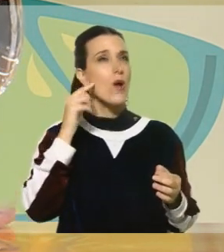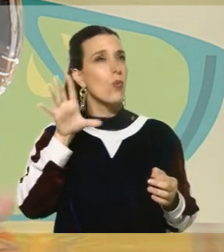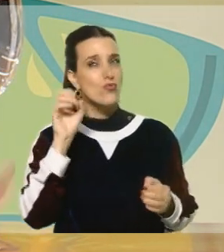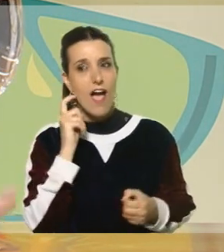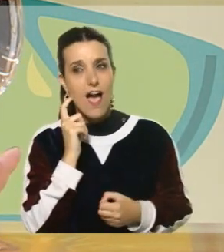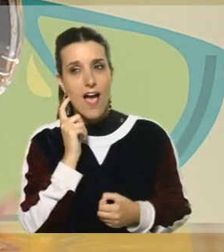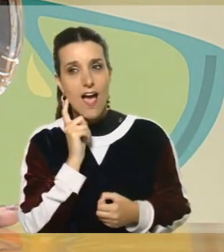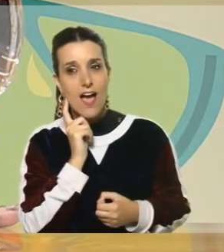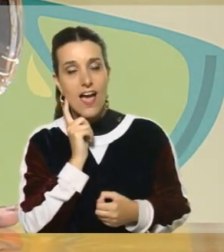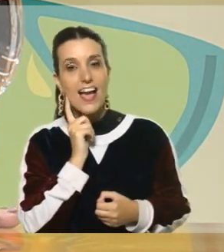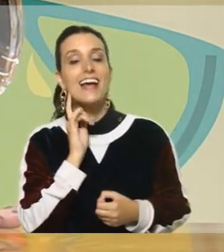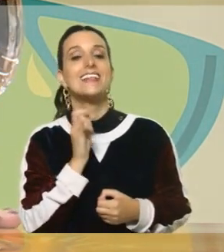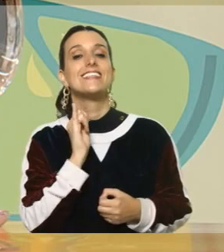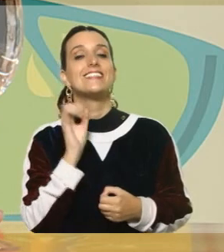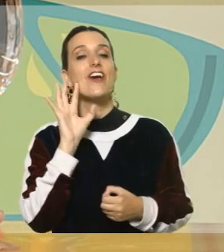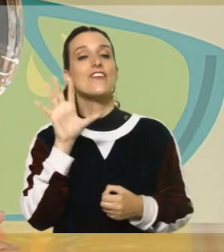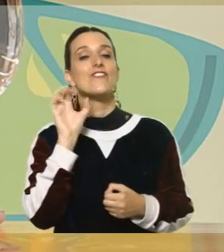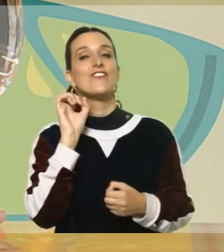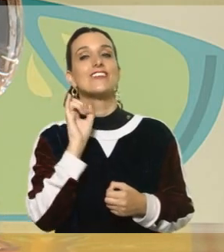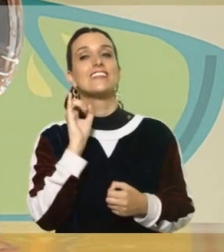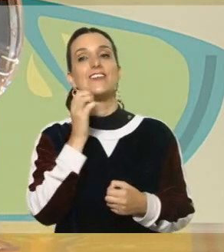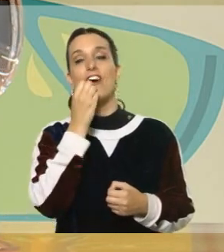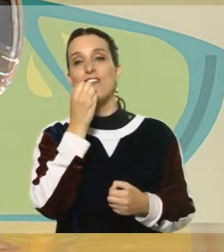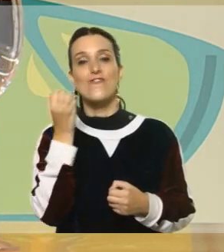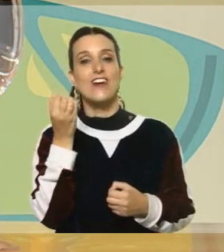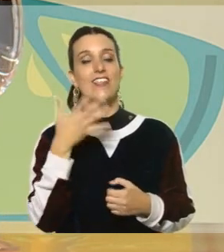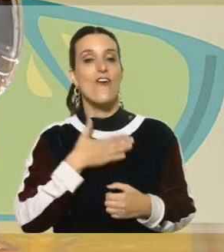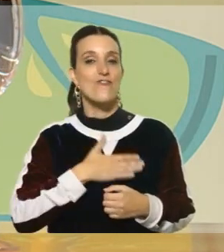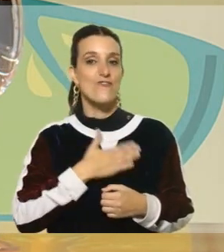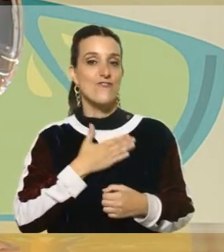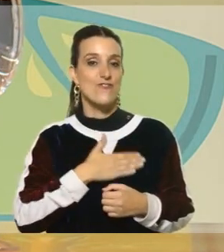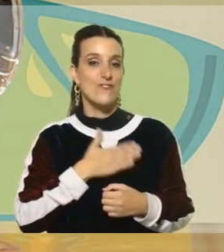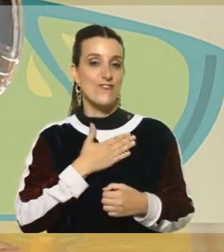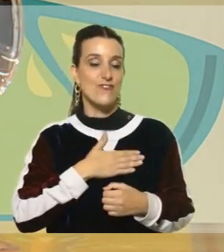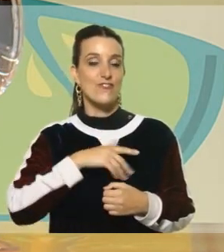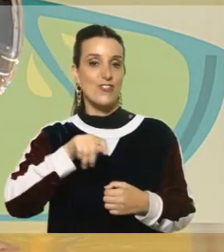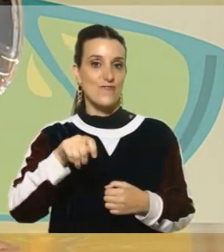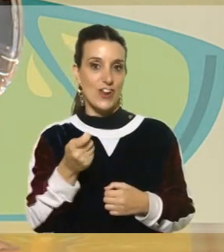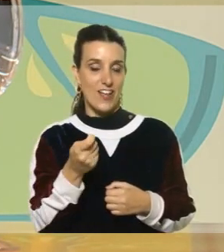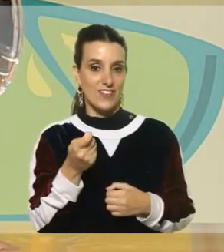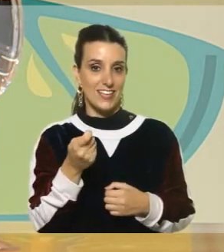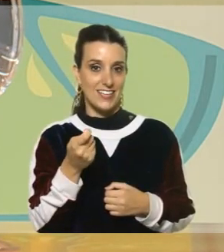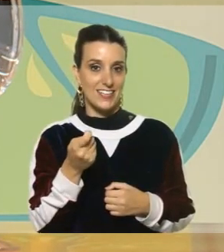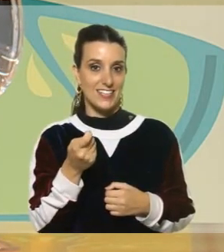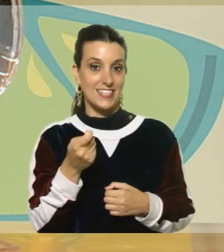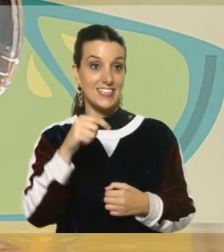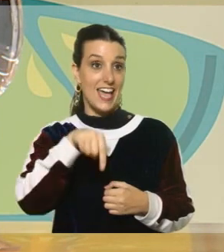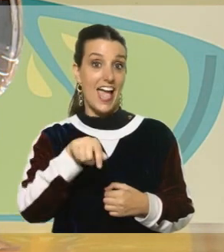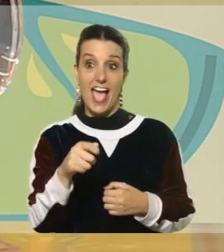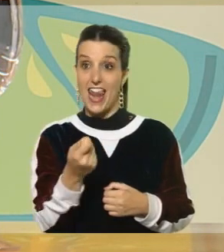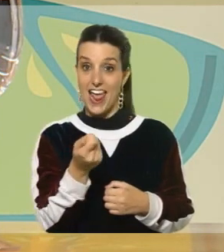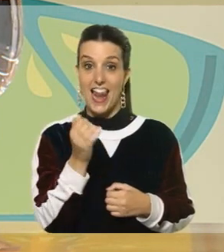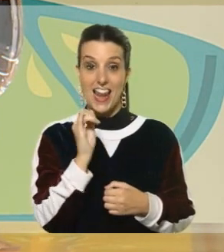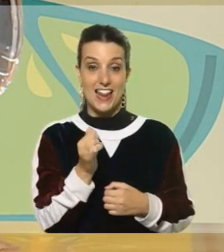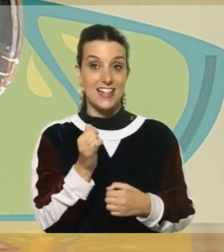escuchás? Sí, exactamente. Muy bueno. Un gusto estar con Basta de Cáchara y en nuestro canal,